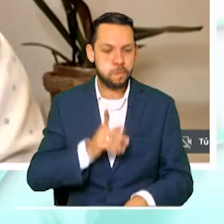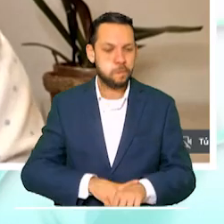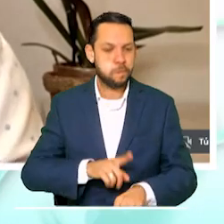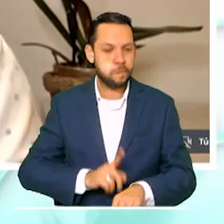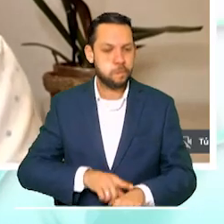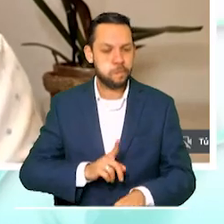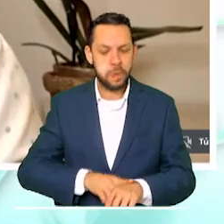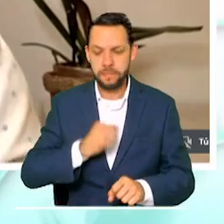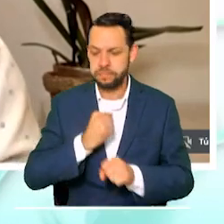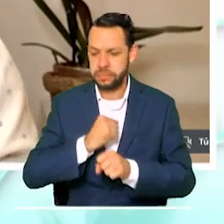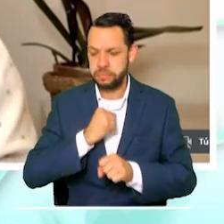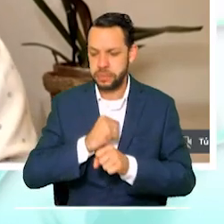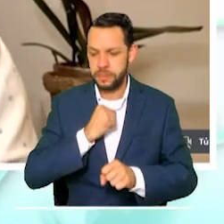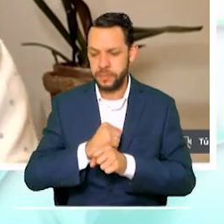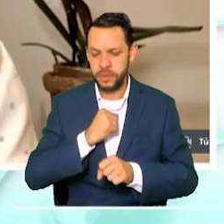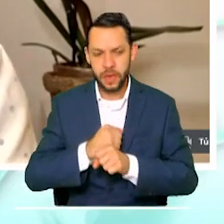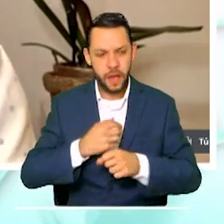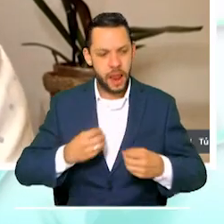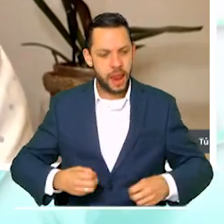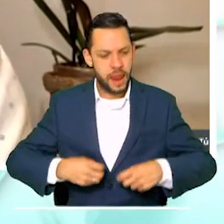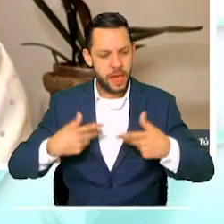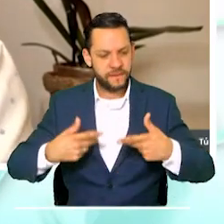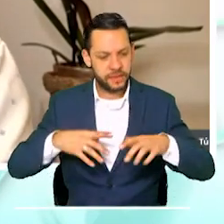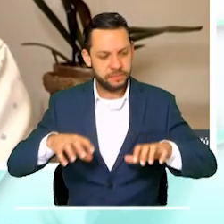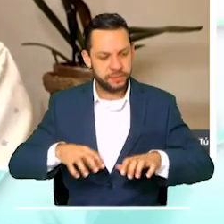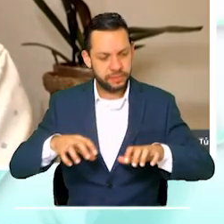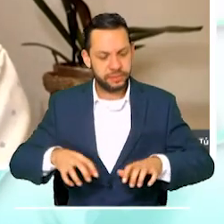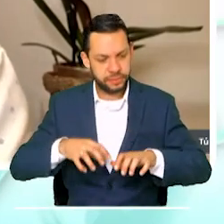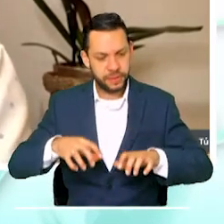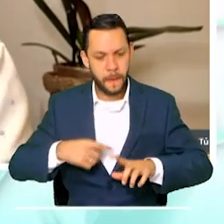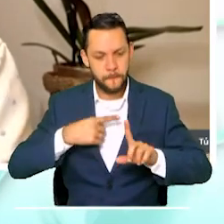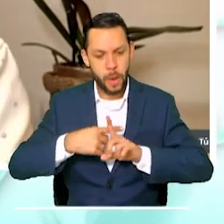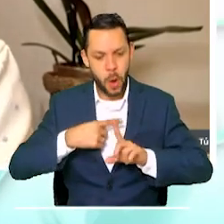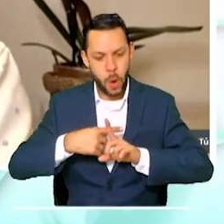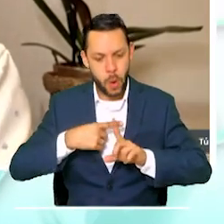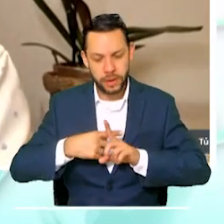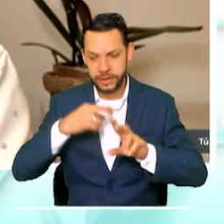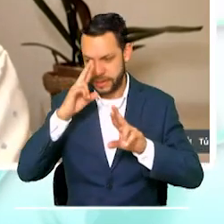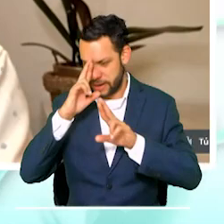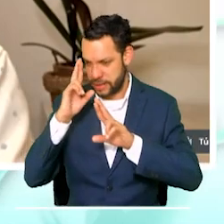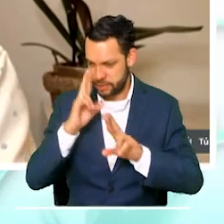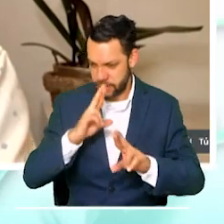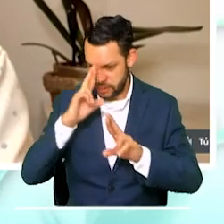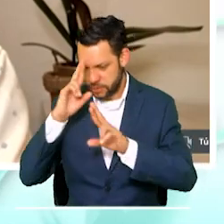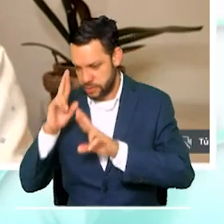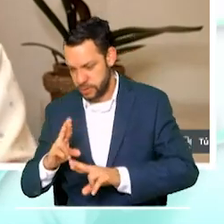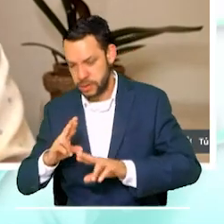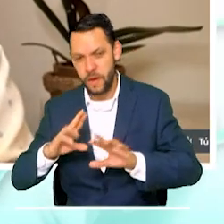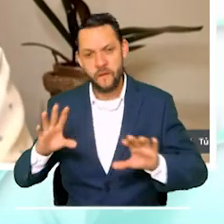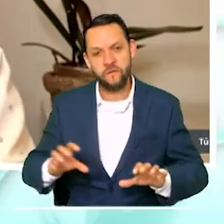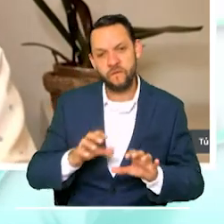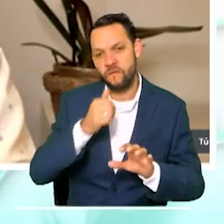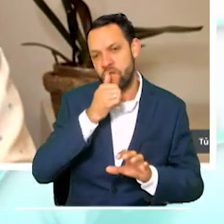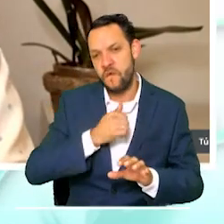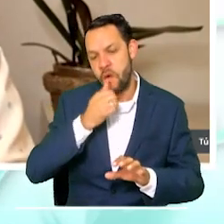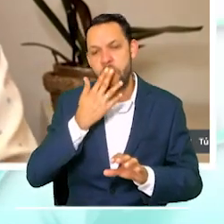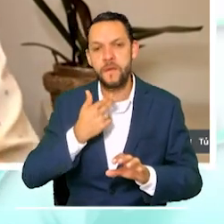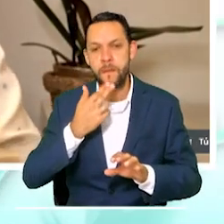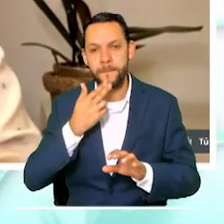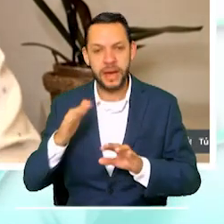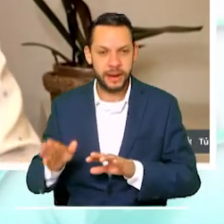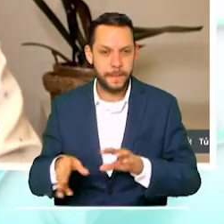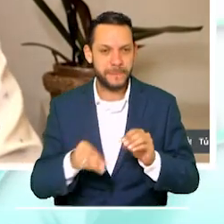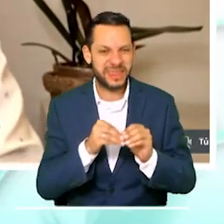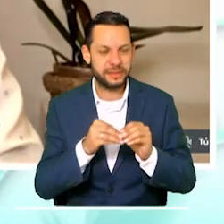empezar a cultivar una vida de introspección, de respeto, de amabilidad? La resiliencia es